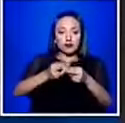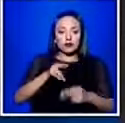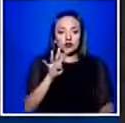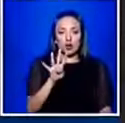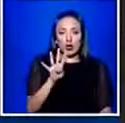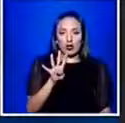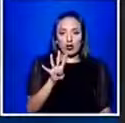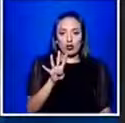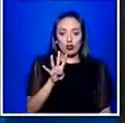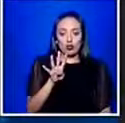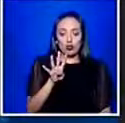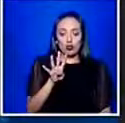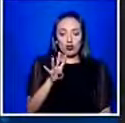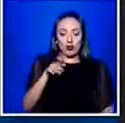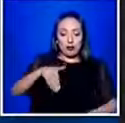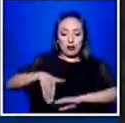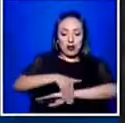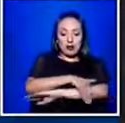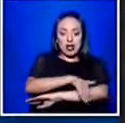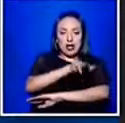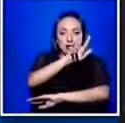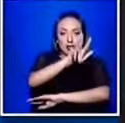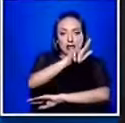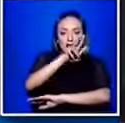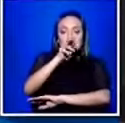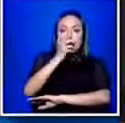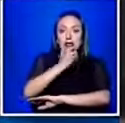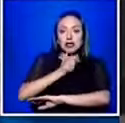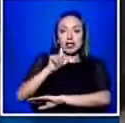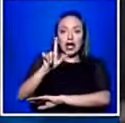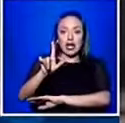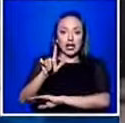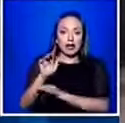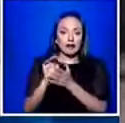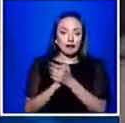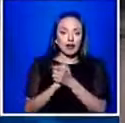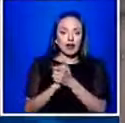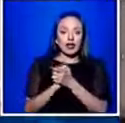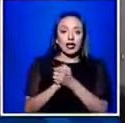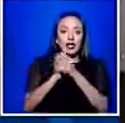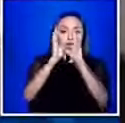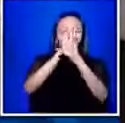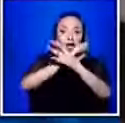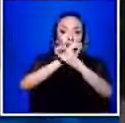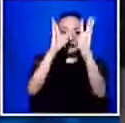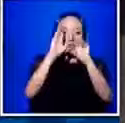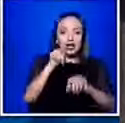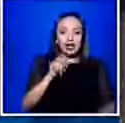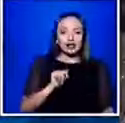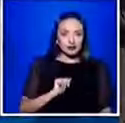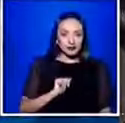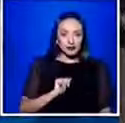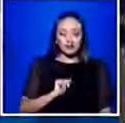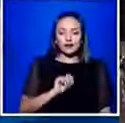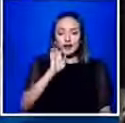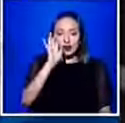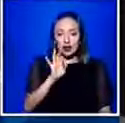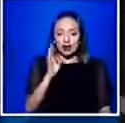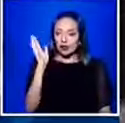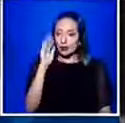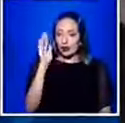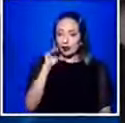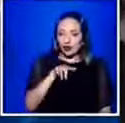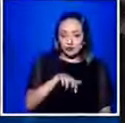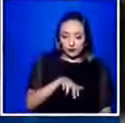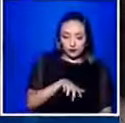4, pasaje 3, la manzana L. Clarito, vamos siguiendo la ruta de la fuga, mi querido